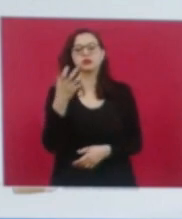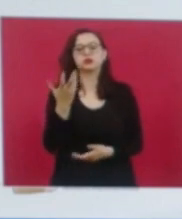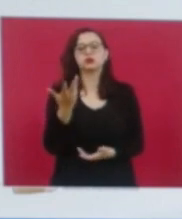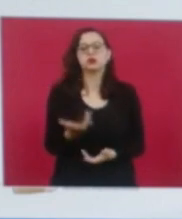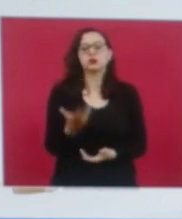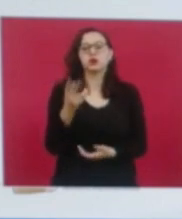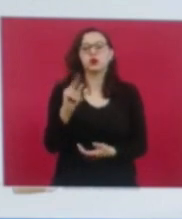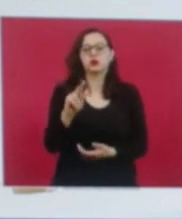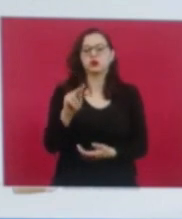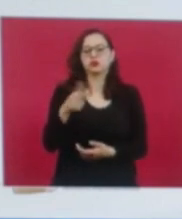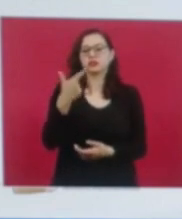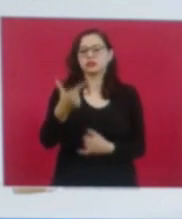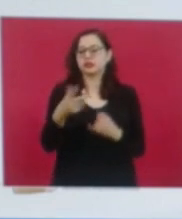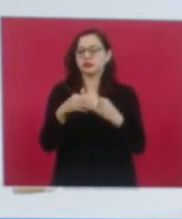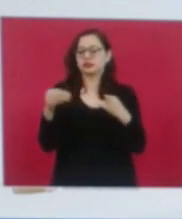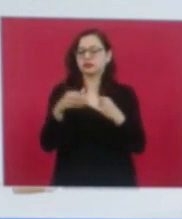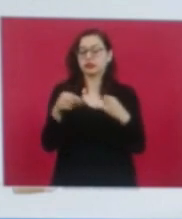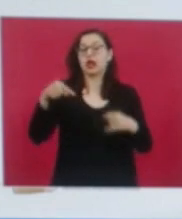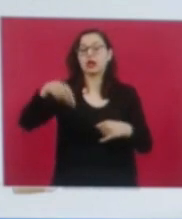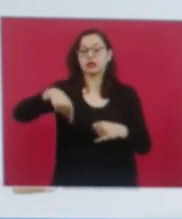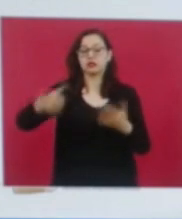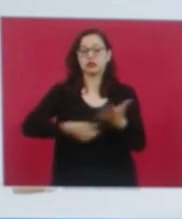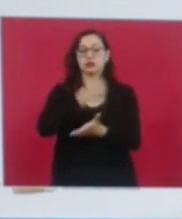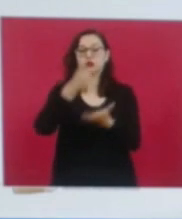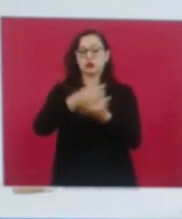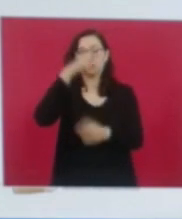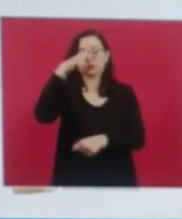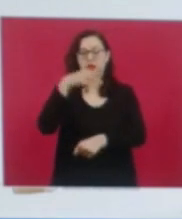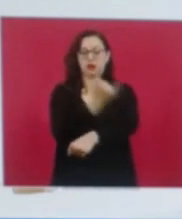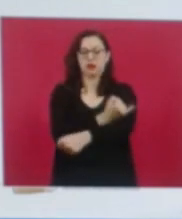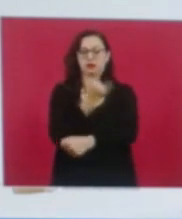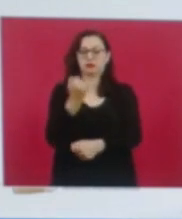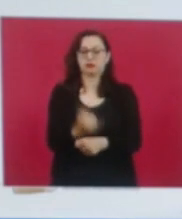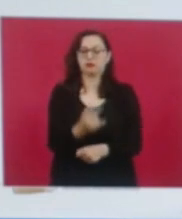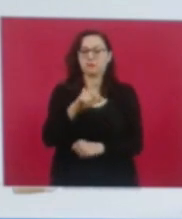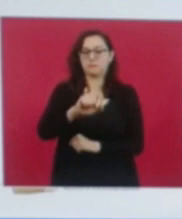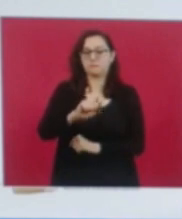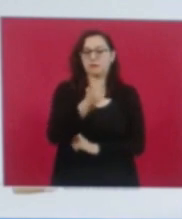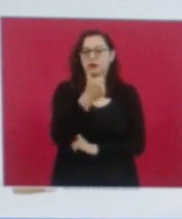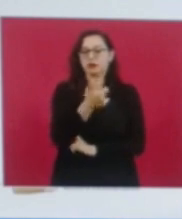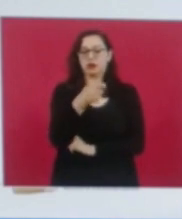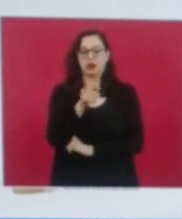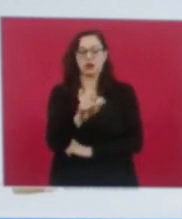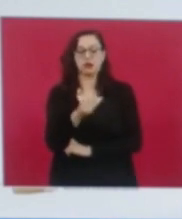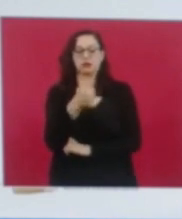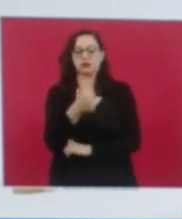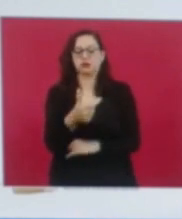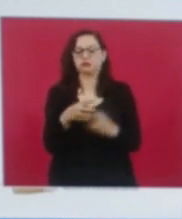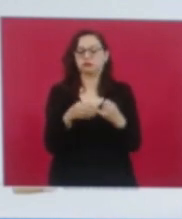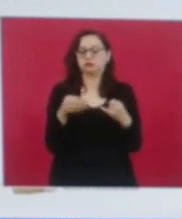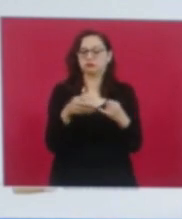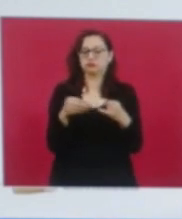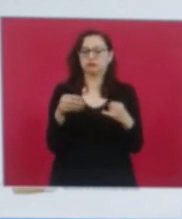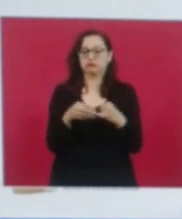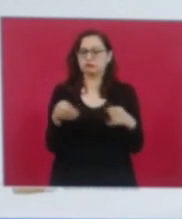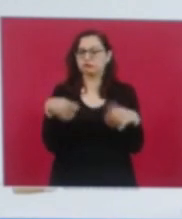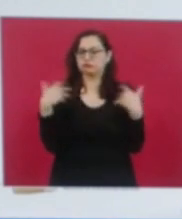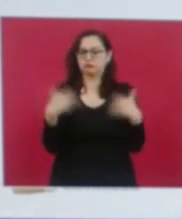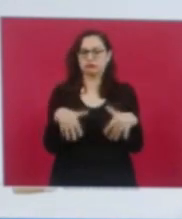una conciencia política para México y para América Latina desde una alternativa que tampoco